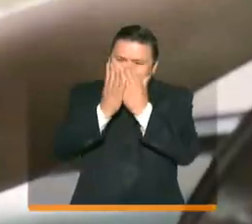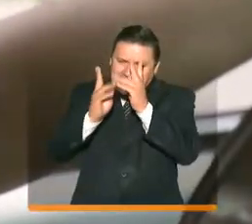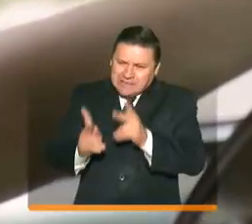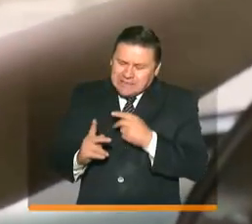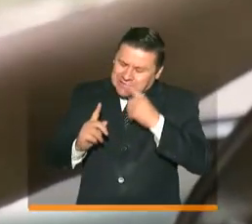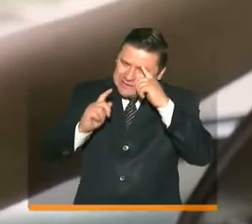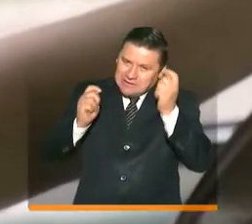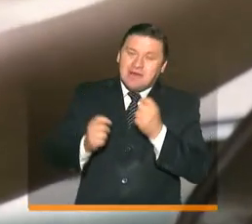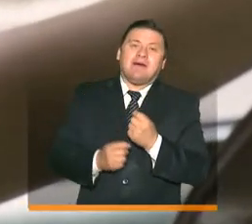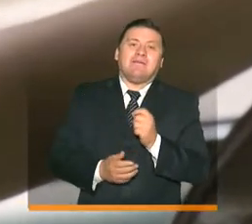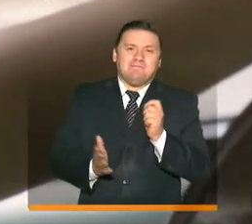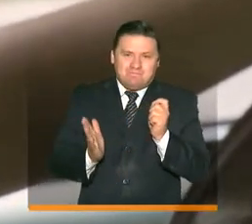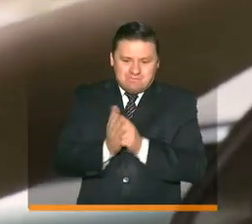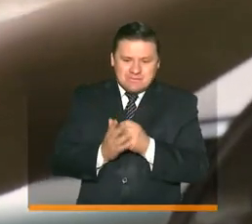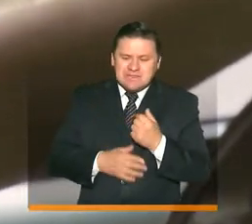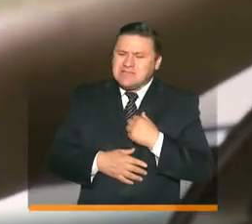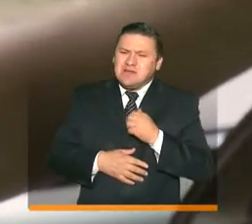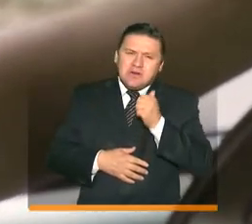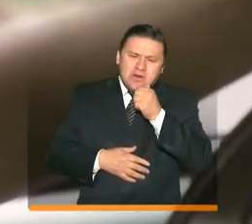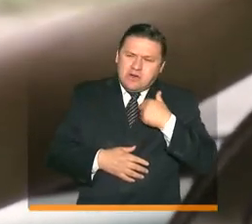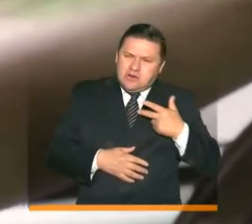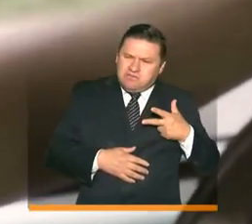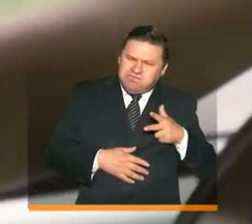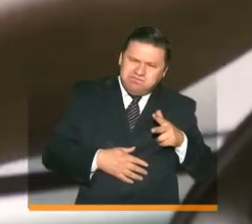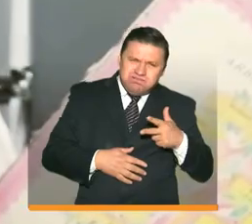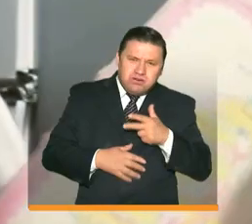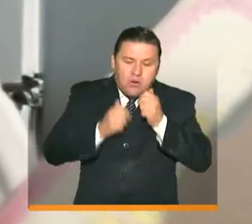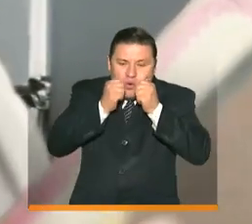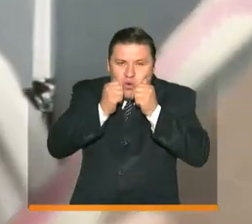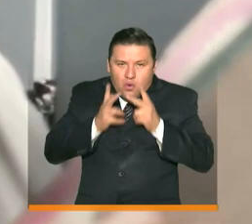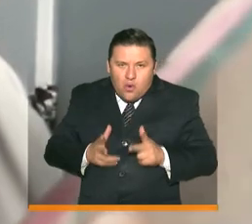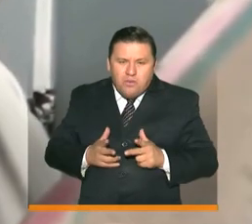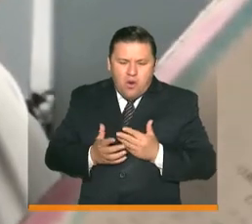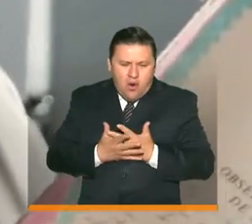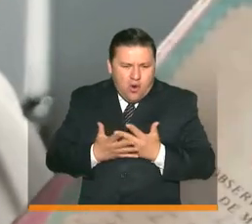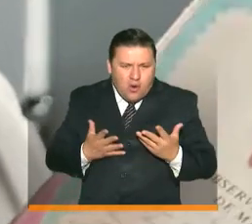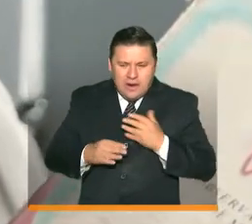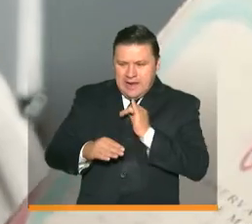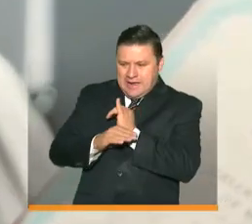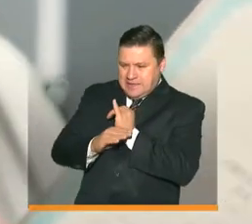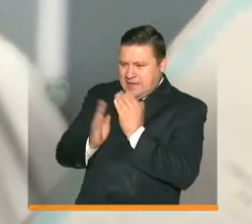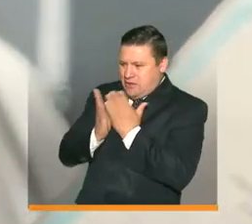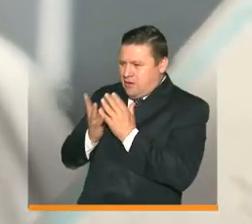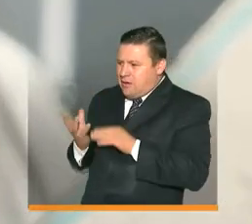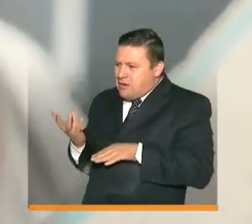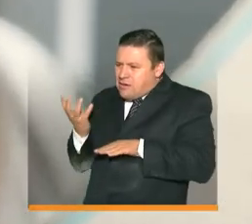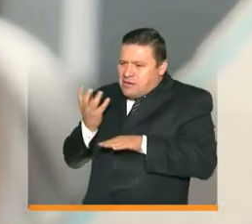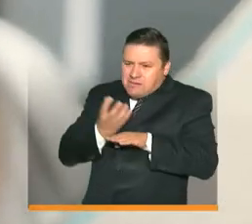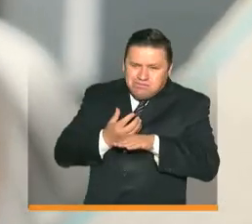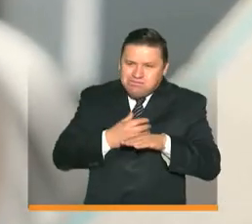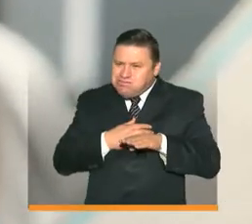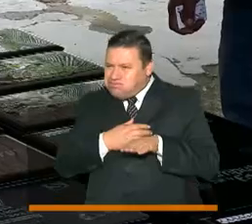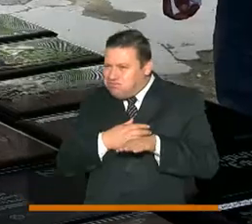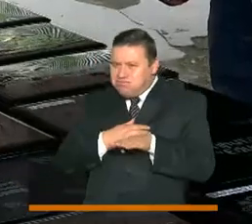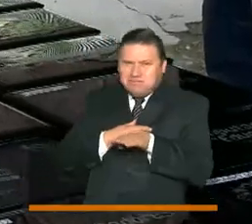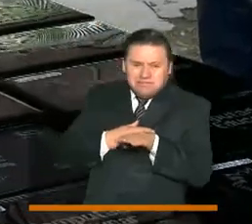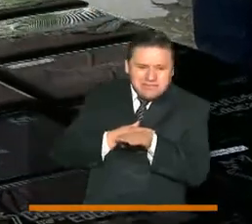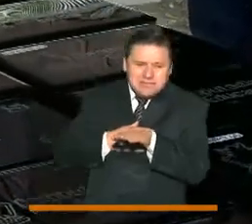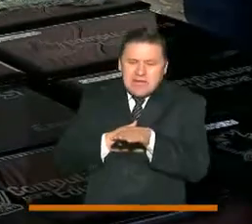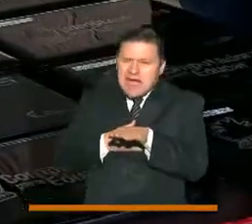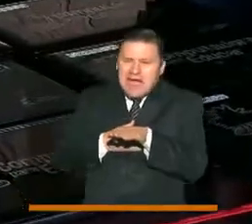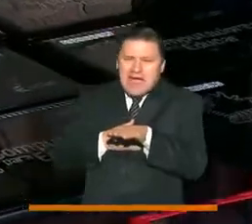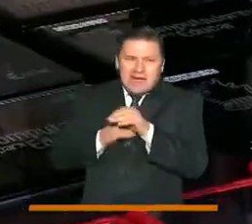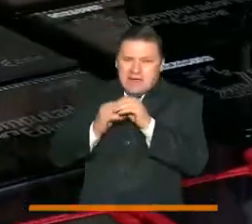estudiantes. Por eso estamos migrando todo el recurso humano y los materiales de la institución educativa a que sean funcionales desde las